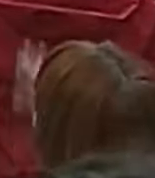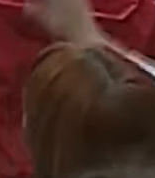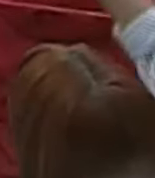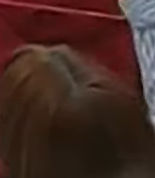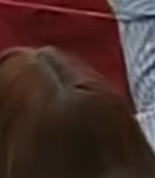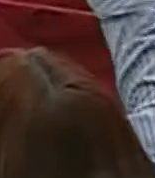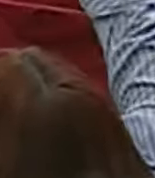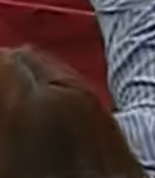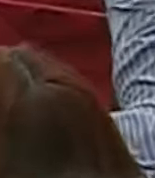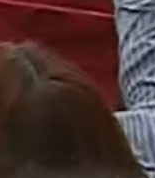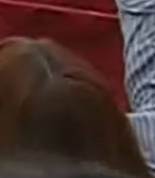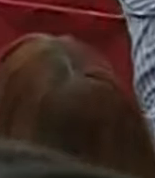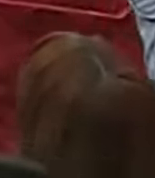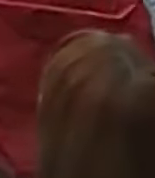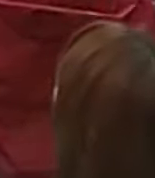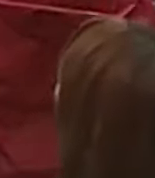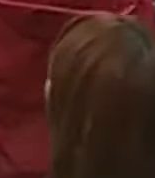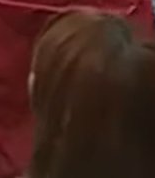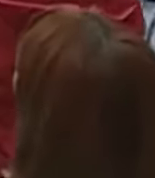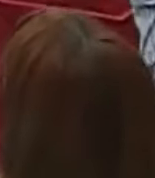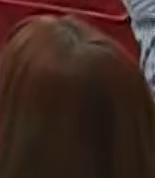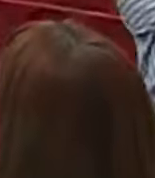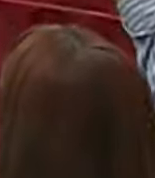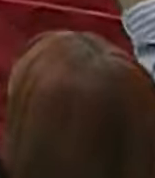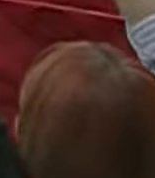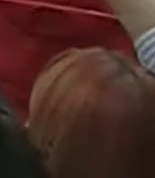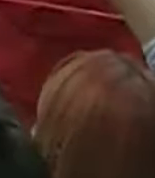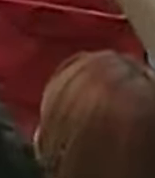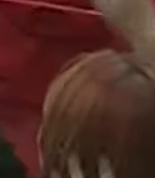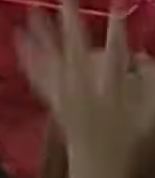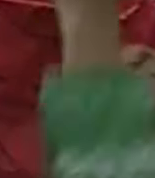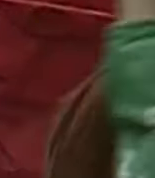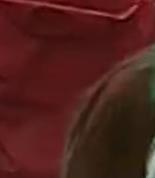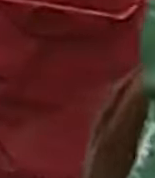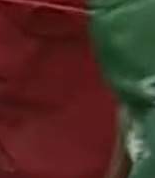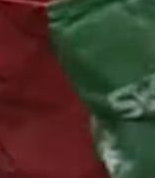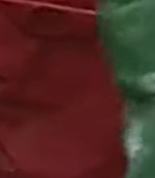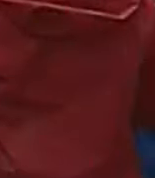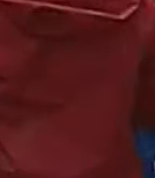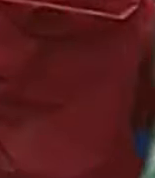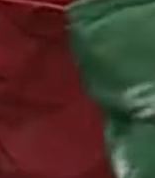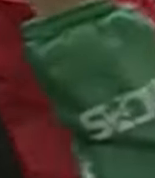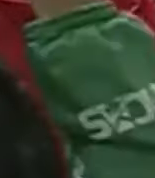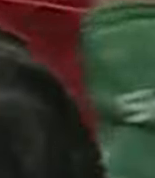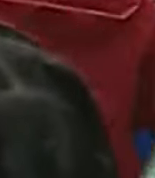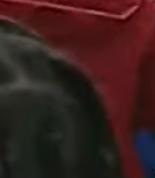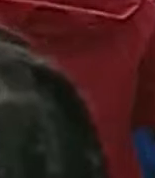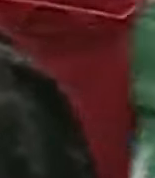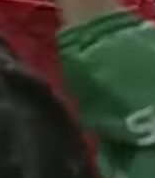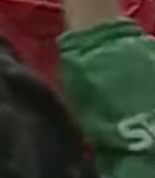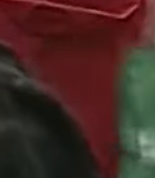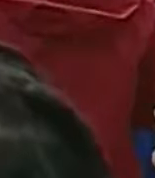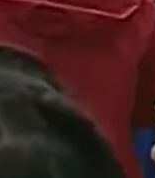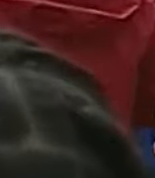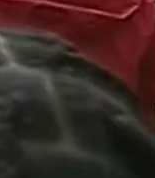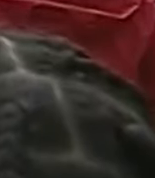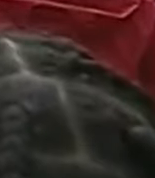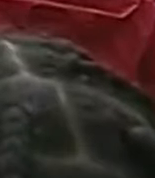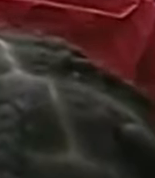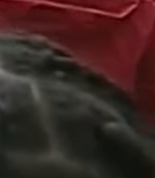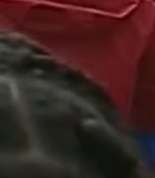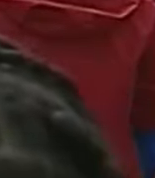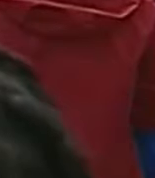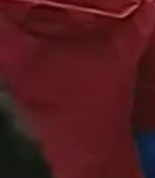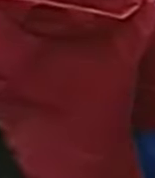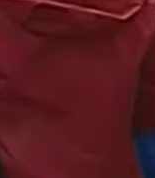el territorio, en los sectores sociales y en sus formas organizativas. Es un concepto que engloba lo social, el poder popular